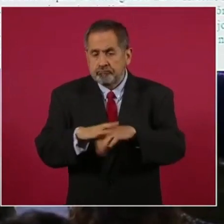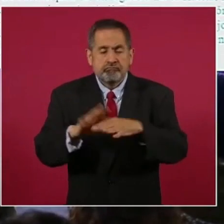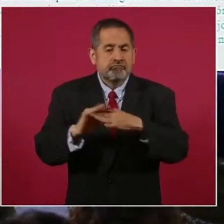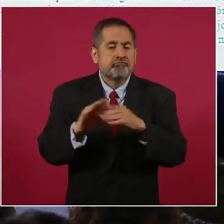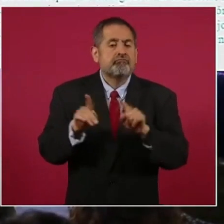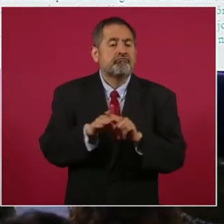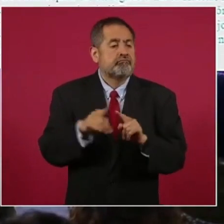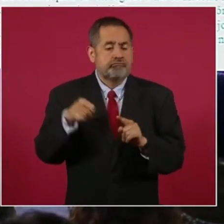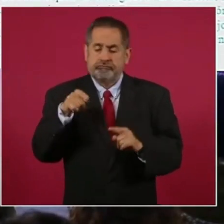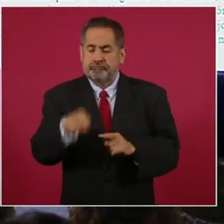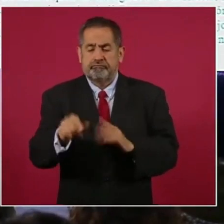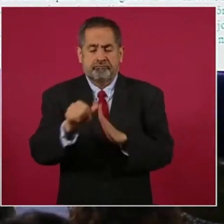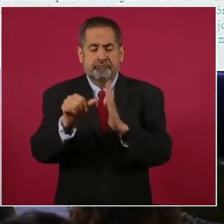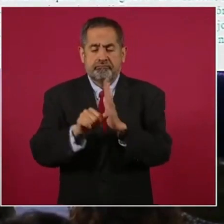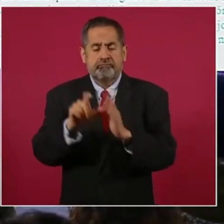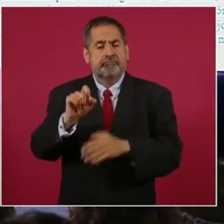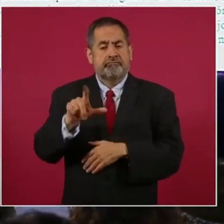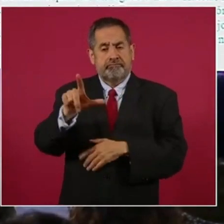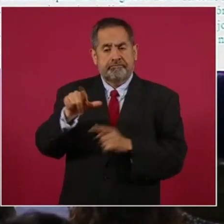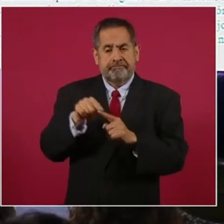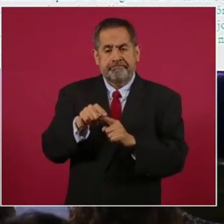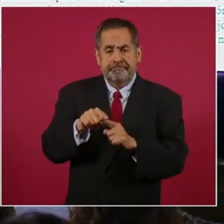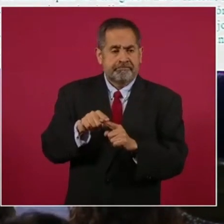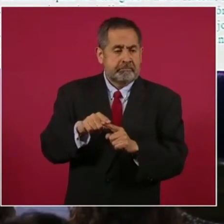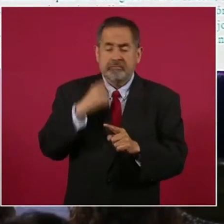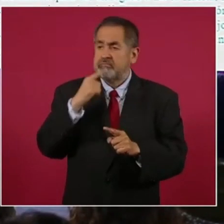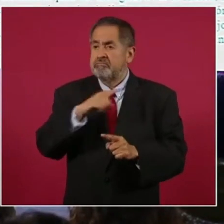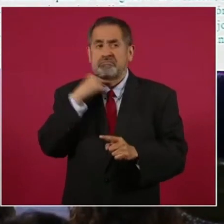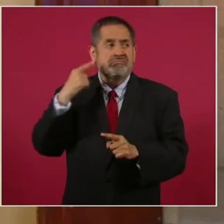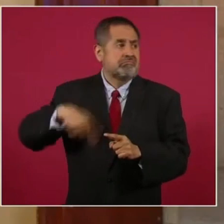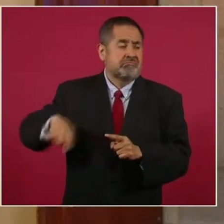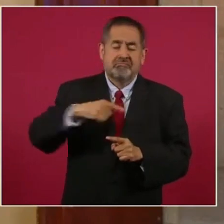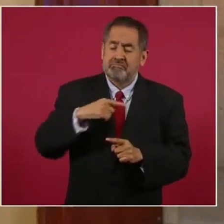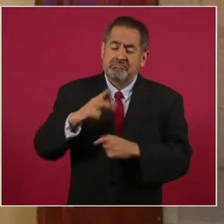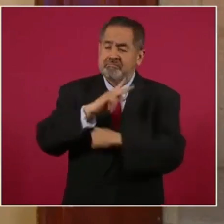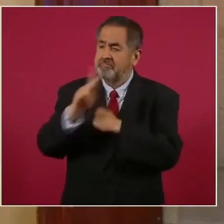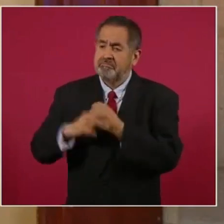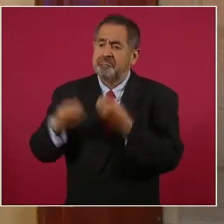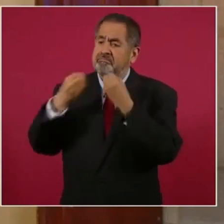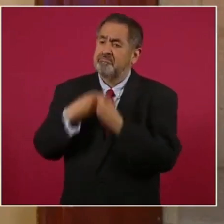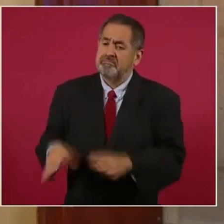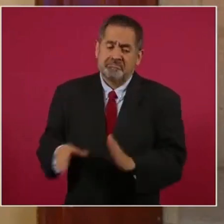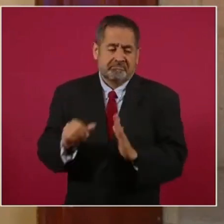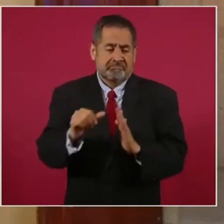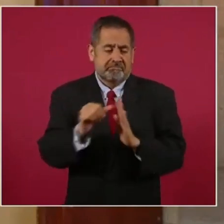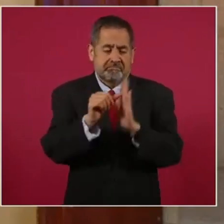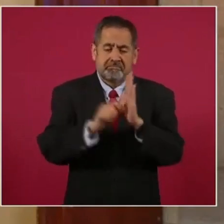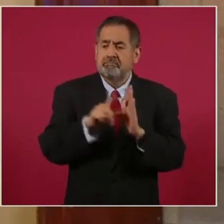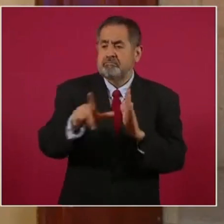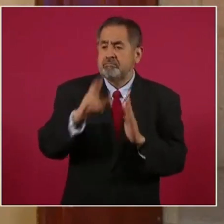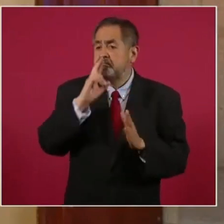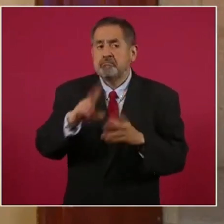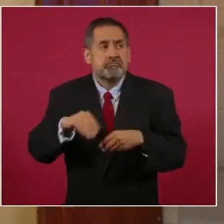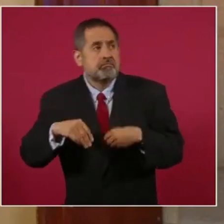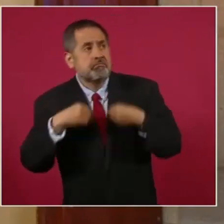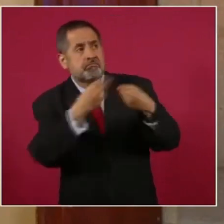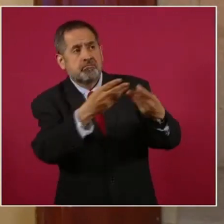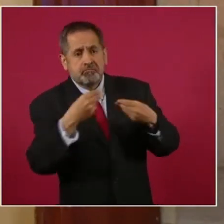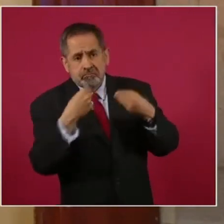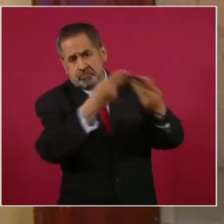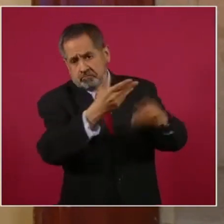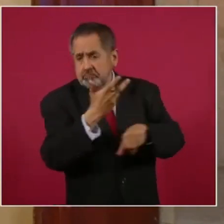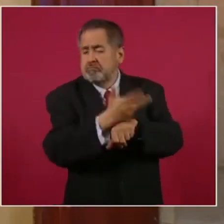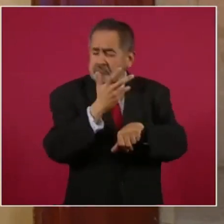que el artículo 27 estaba perjudicando al país por no otorgarle garantías a las compañías